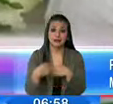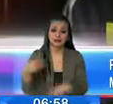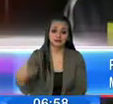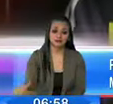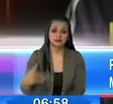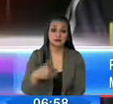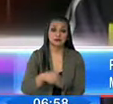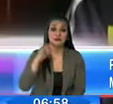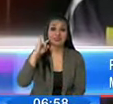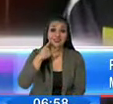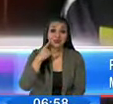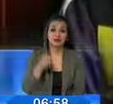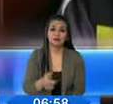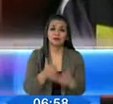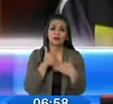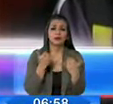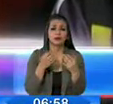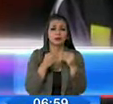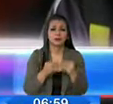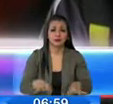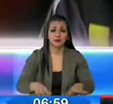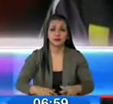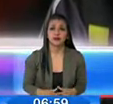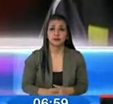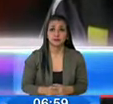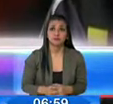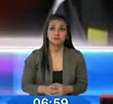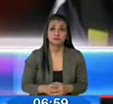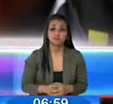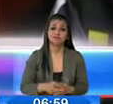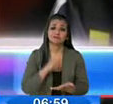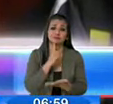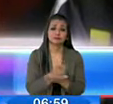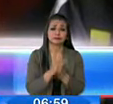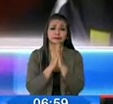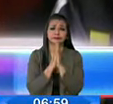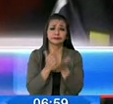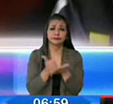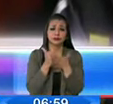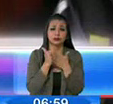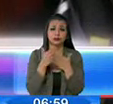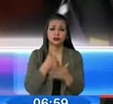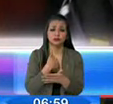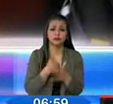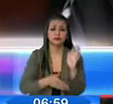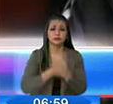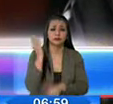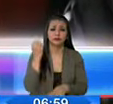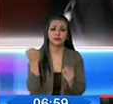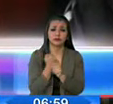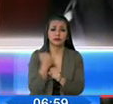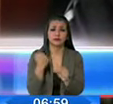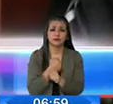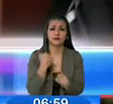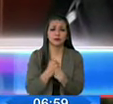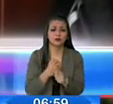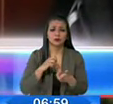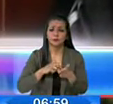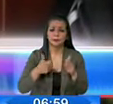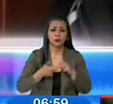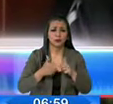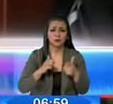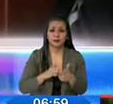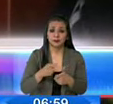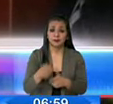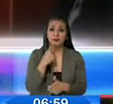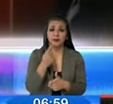más. Él decía, mami, sufres por nosotros y yo voy a trabajar. Te voy a ayudar,